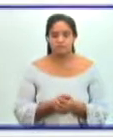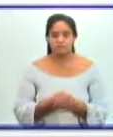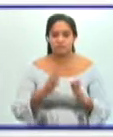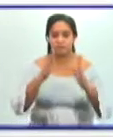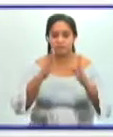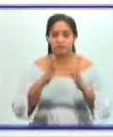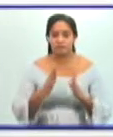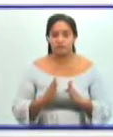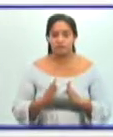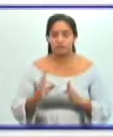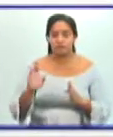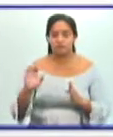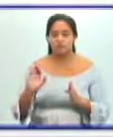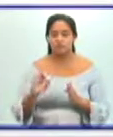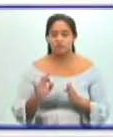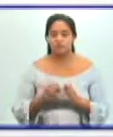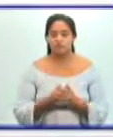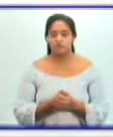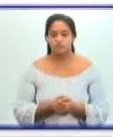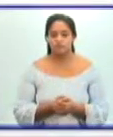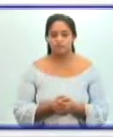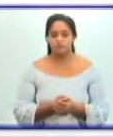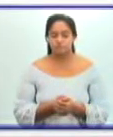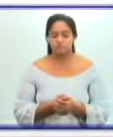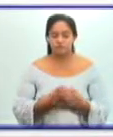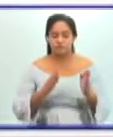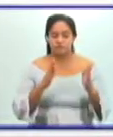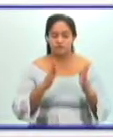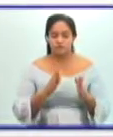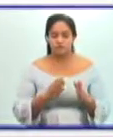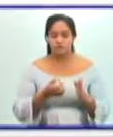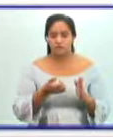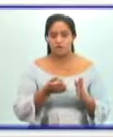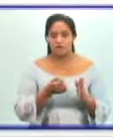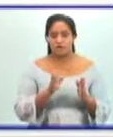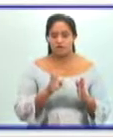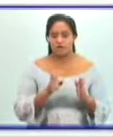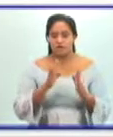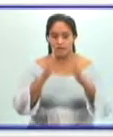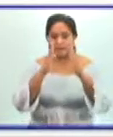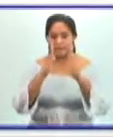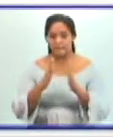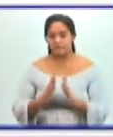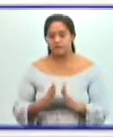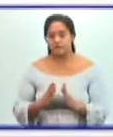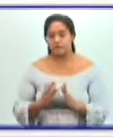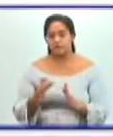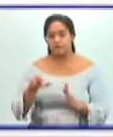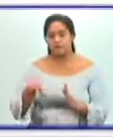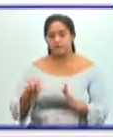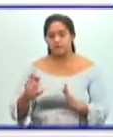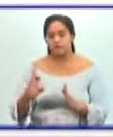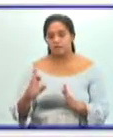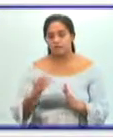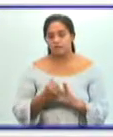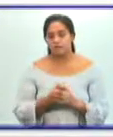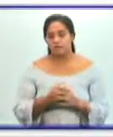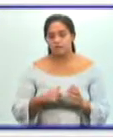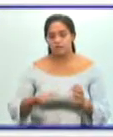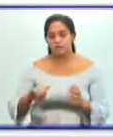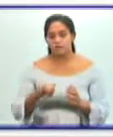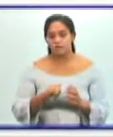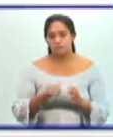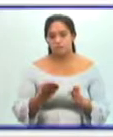lado EF y el lado AE es paralelo al lado GF. También por ser